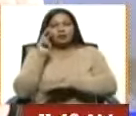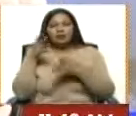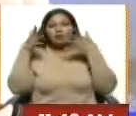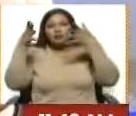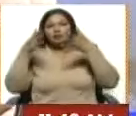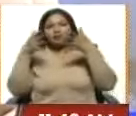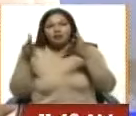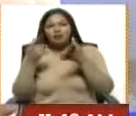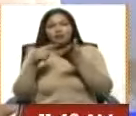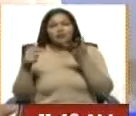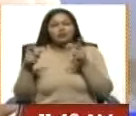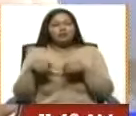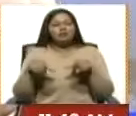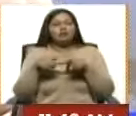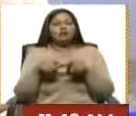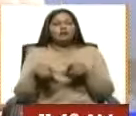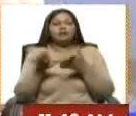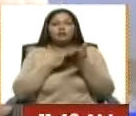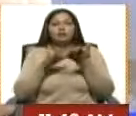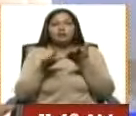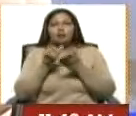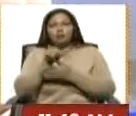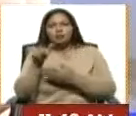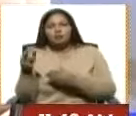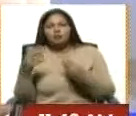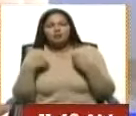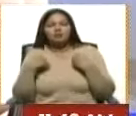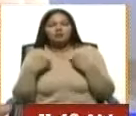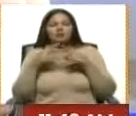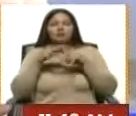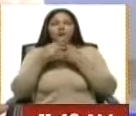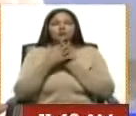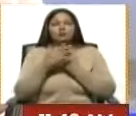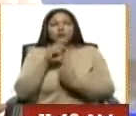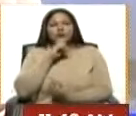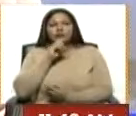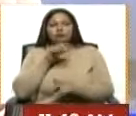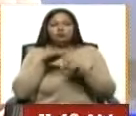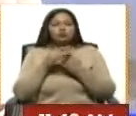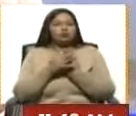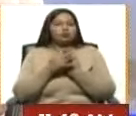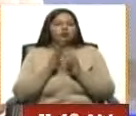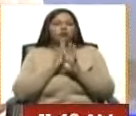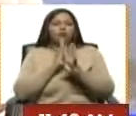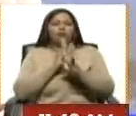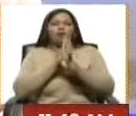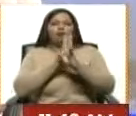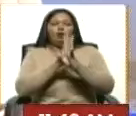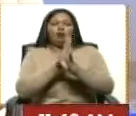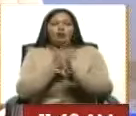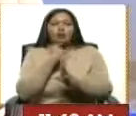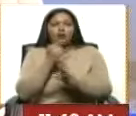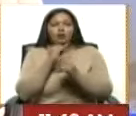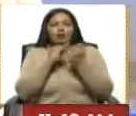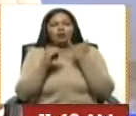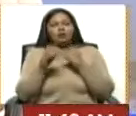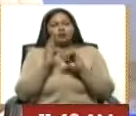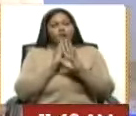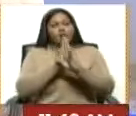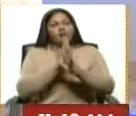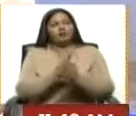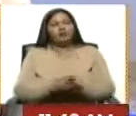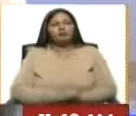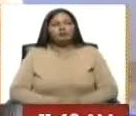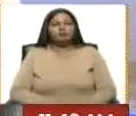de las grandes plataformas digitales y la gente estaba viviendo un momento muy complicado con el tema de las colas. Ellos dijeron la última cola.